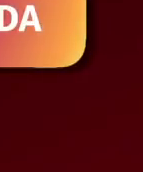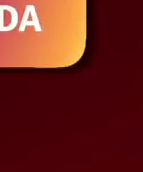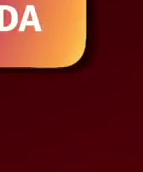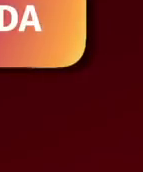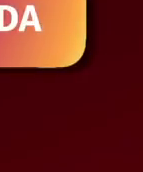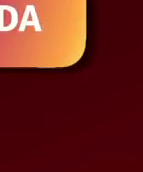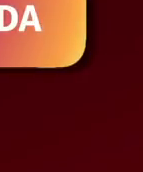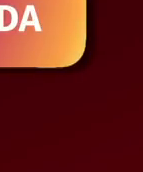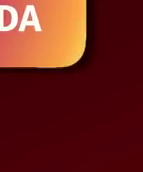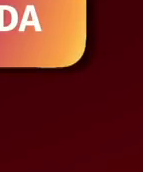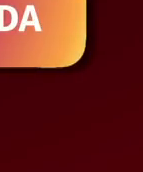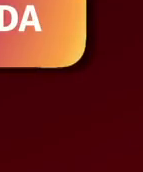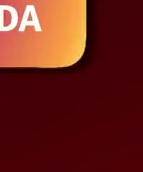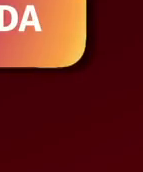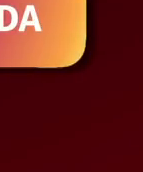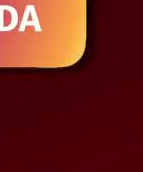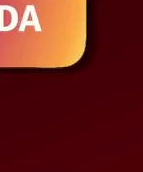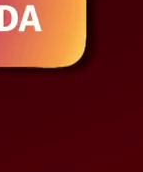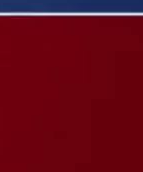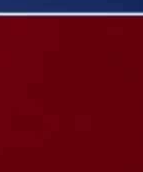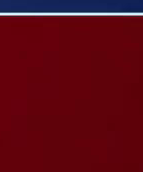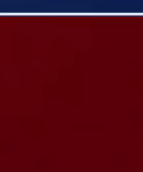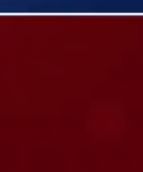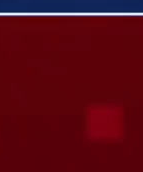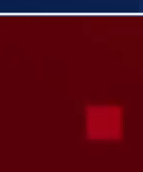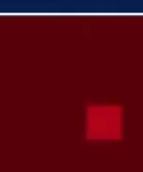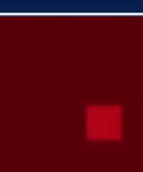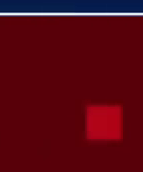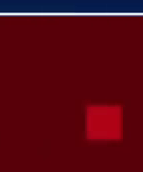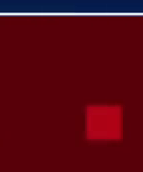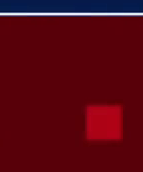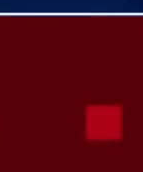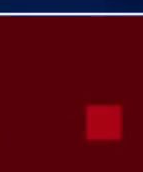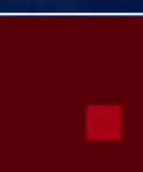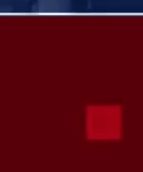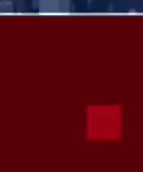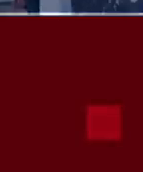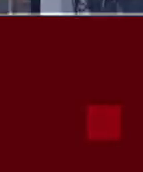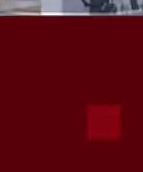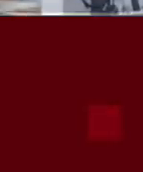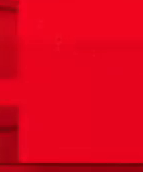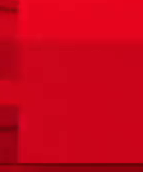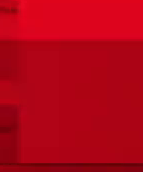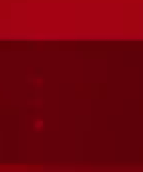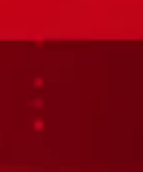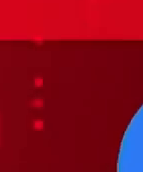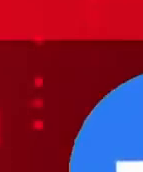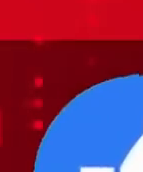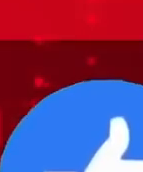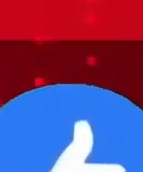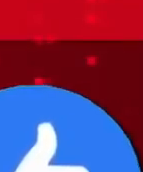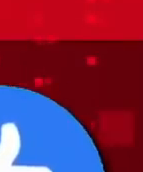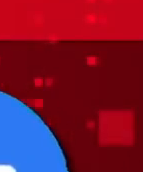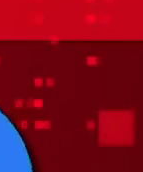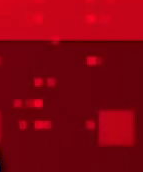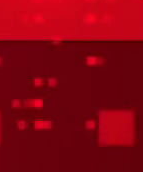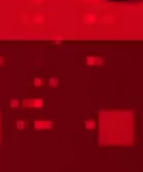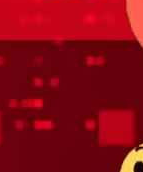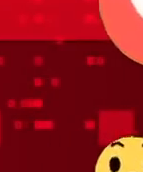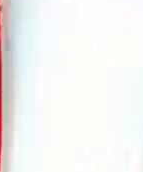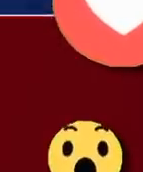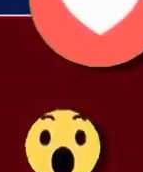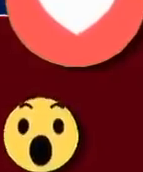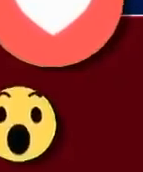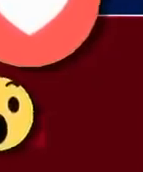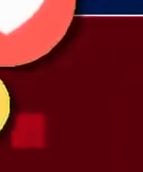últimas noticias y obtén valiosos consejos. Ya lo sabes, @JorgeGarralda en Twitter y @JGarralda en